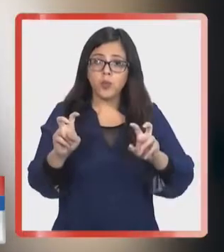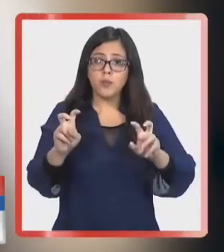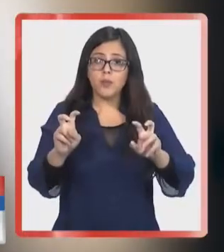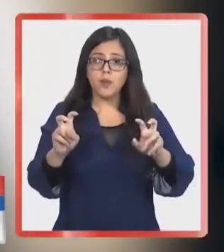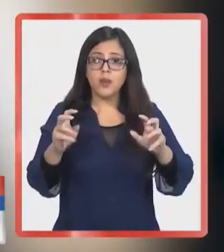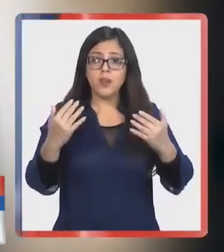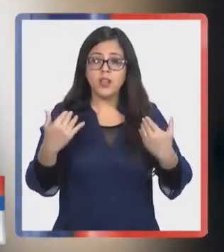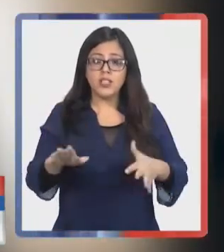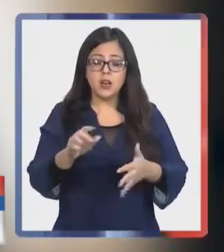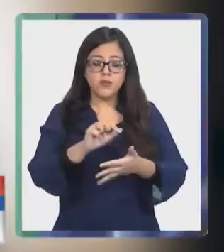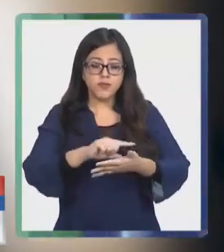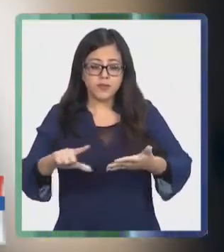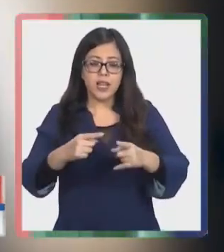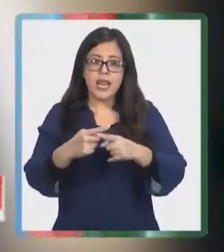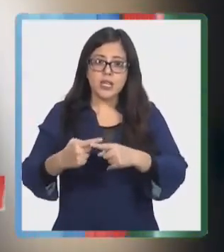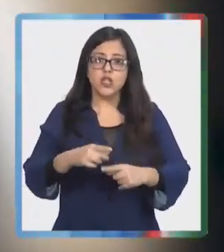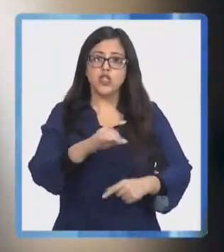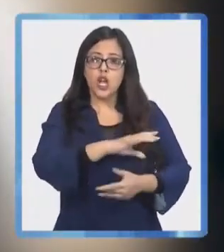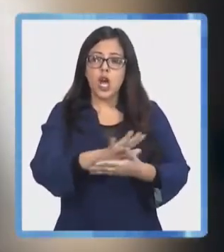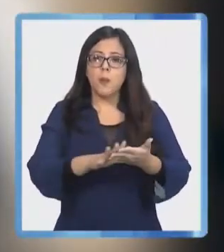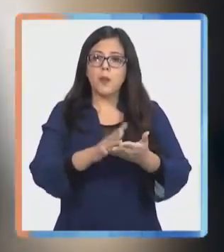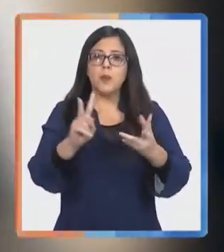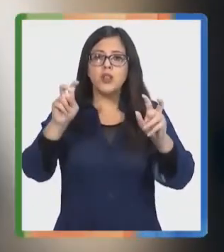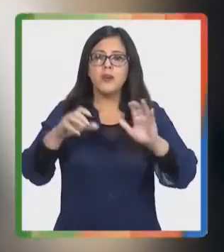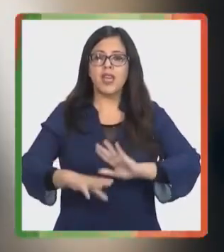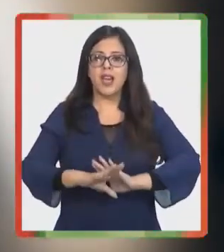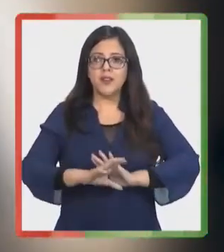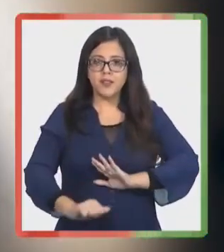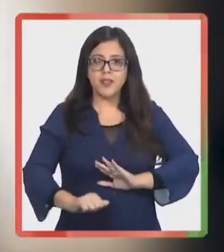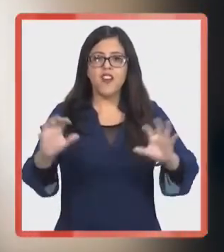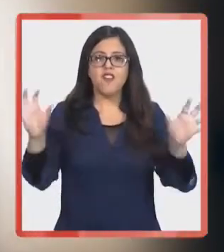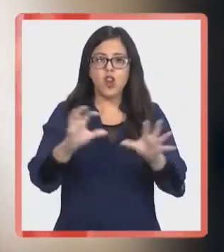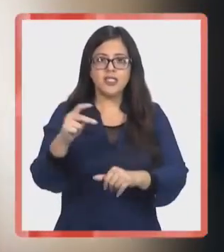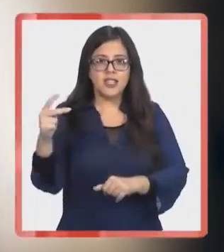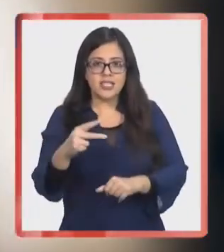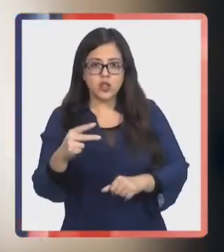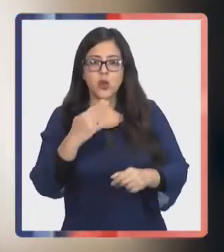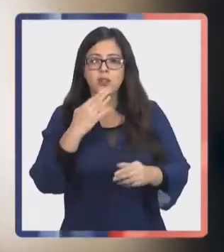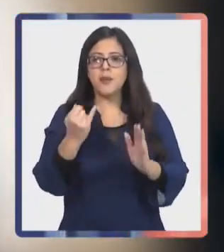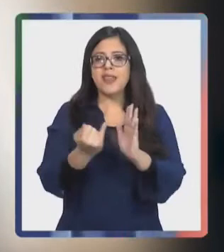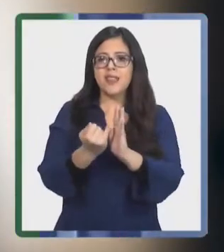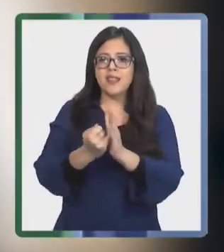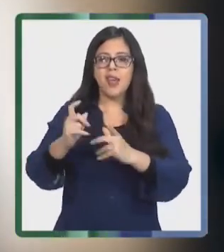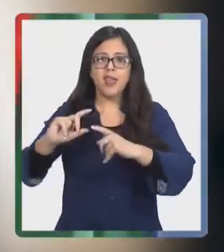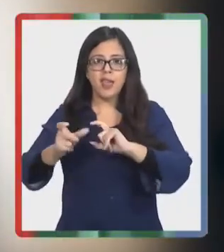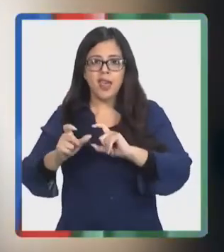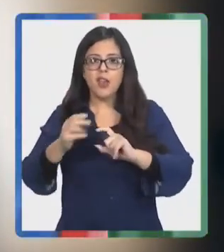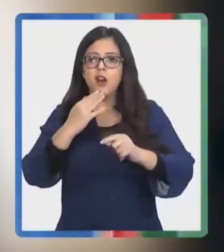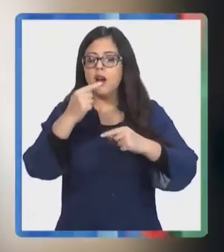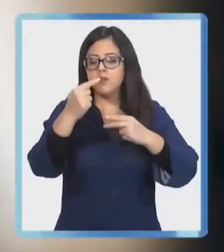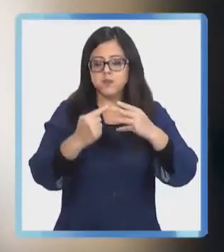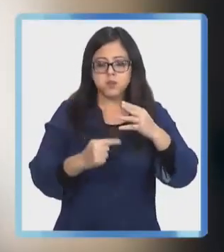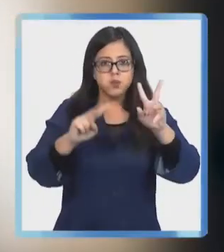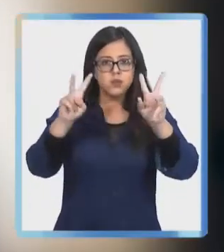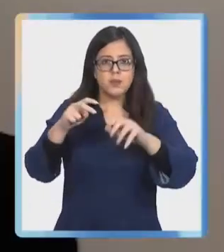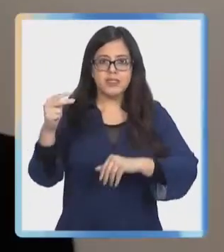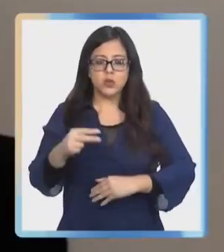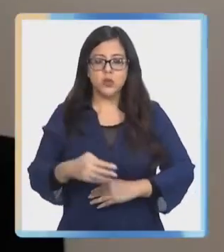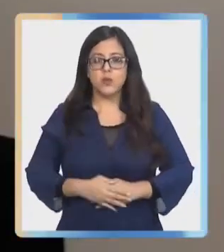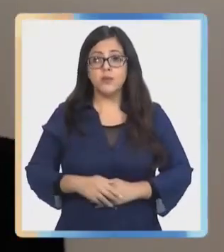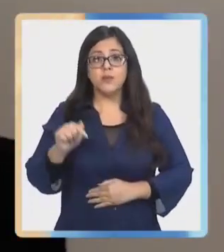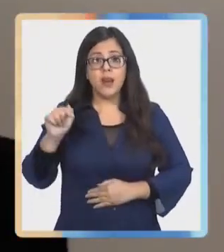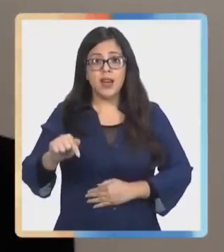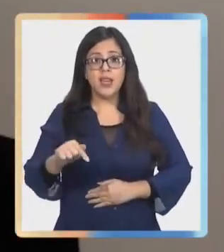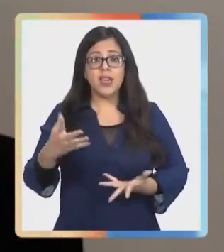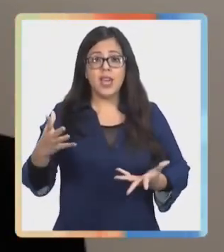han emergido en la sociedad chilena, como es el aborto, la violencia sexual, las identidades de género, las distintas orientaciones.